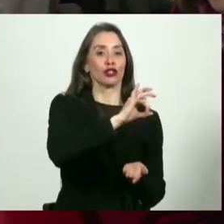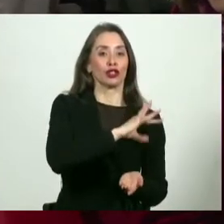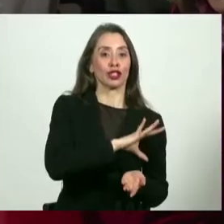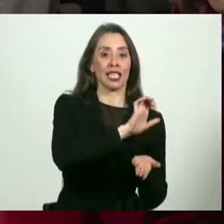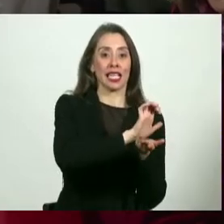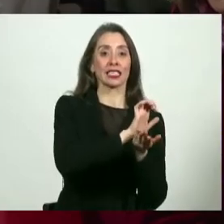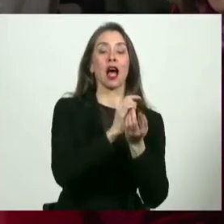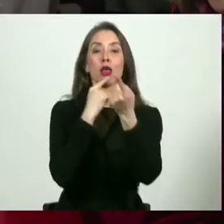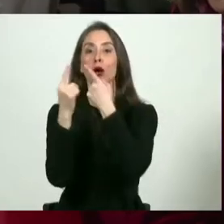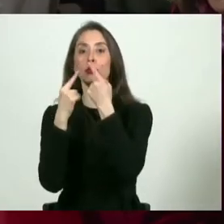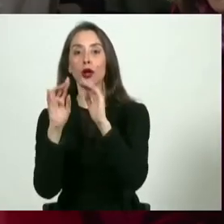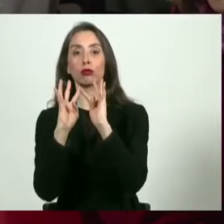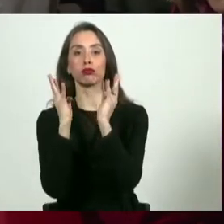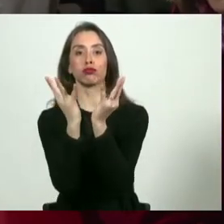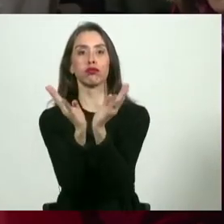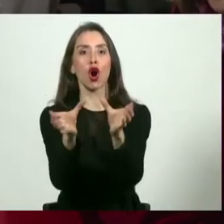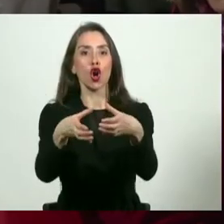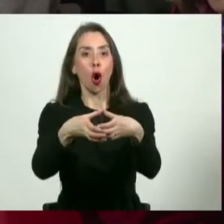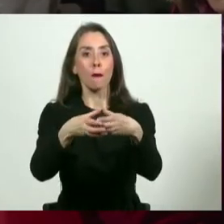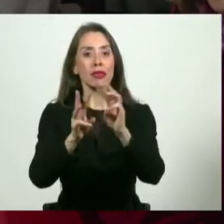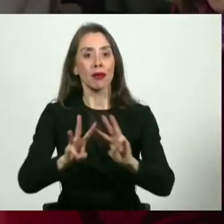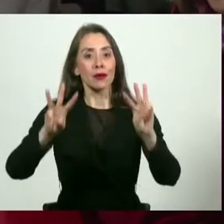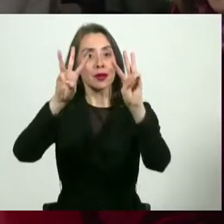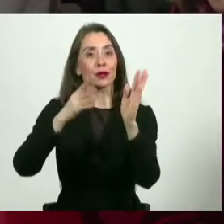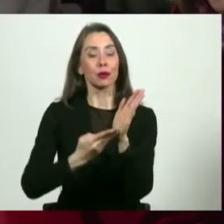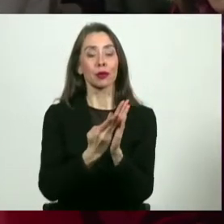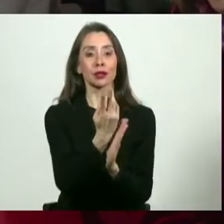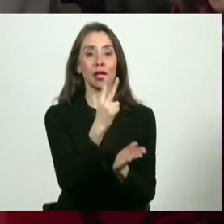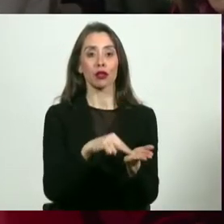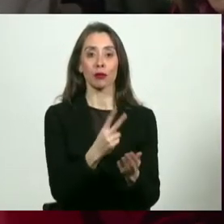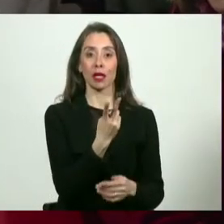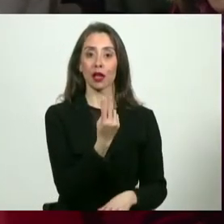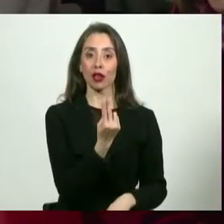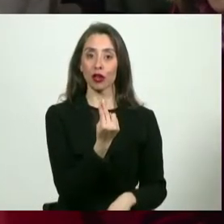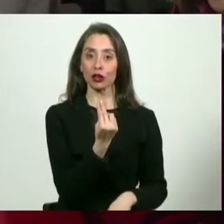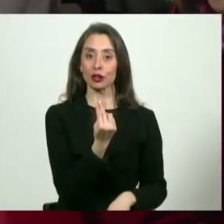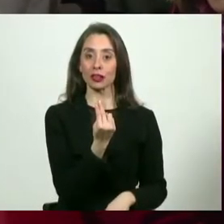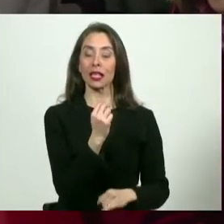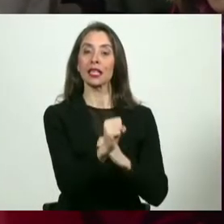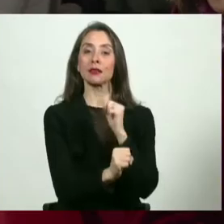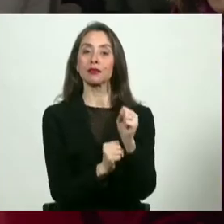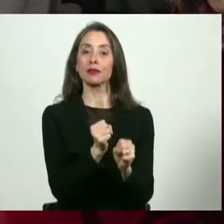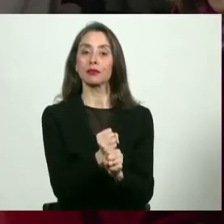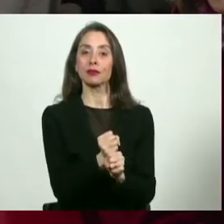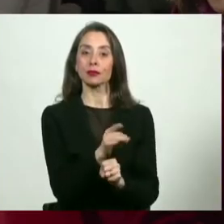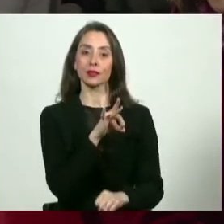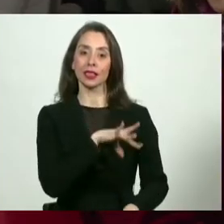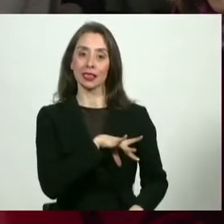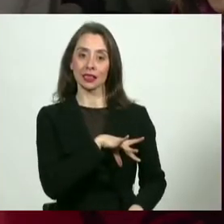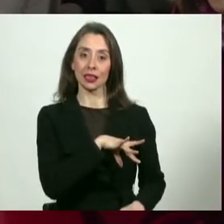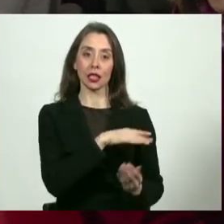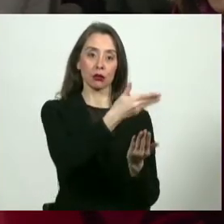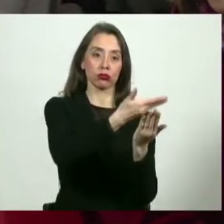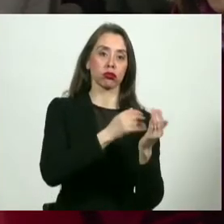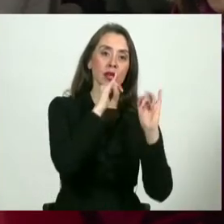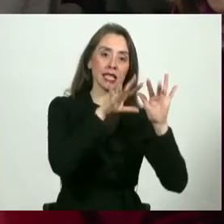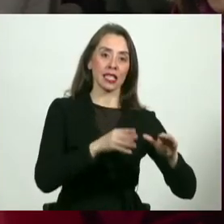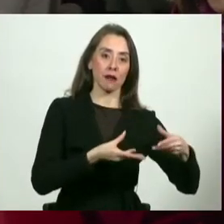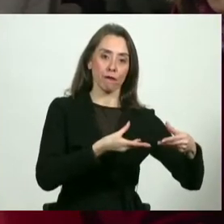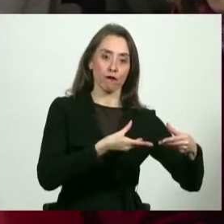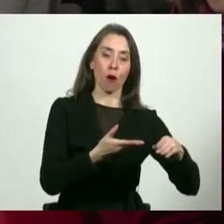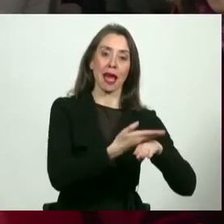Y esto parte, en efecto, desde el año 2012, que fue el año en el cual Chile envió su informe